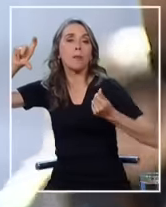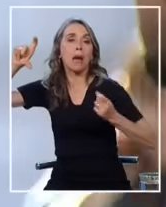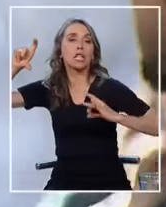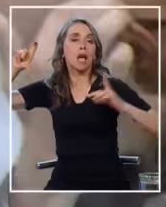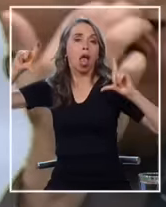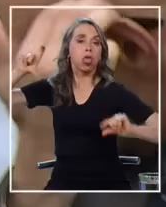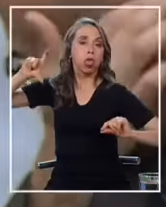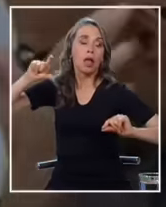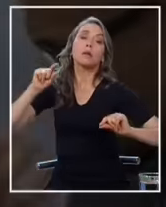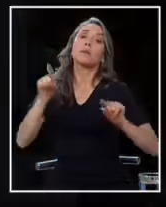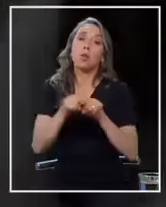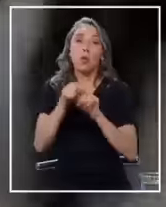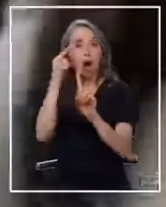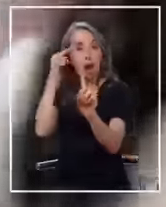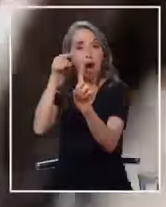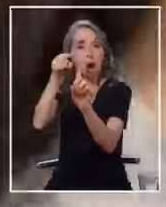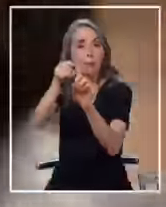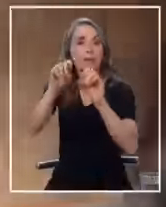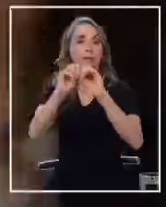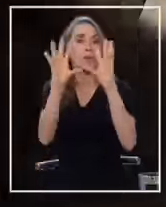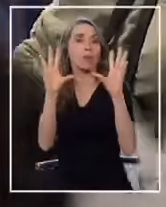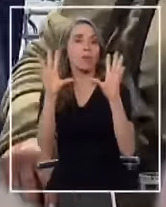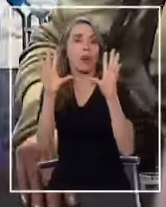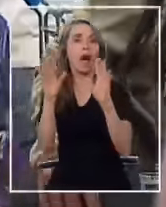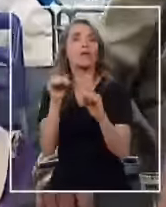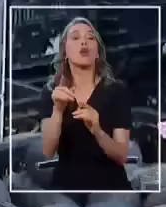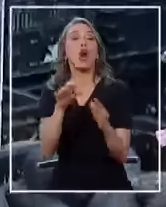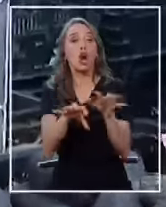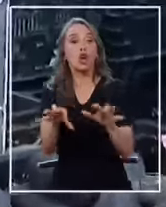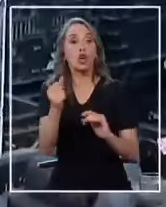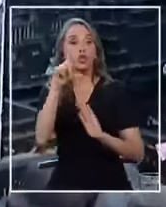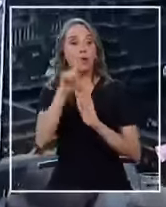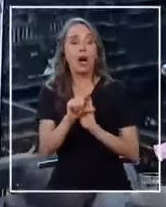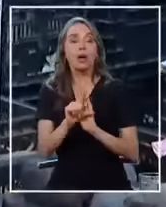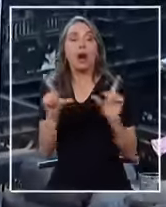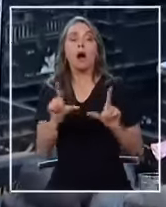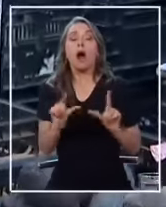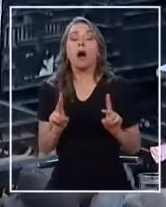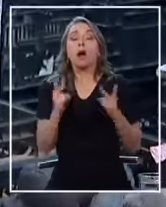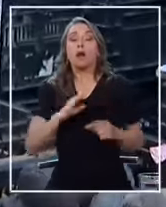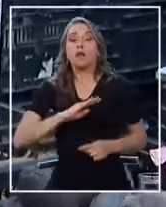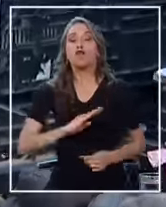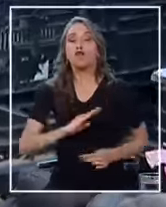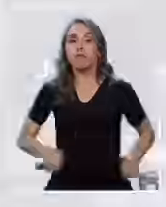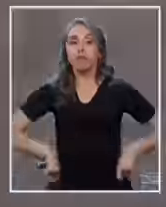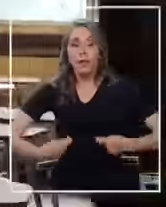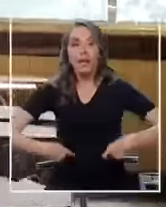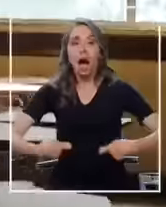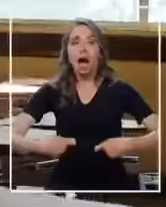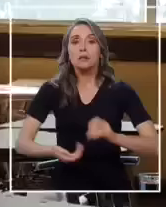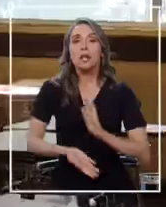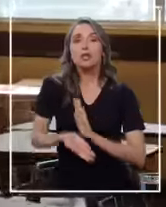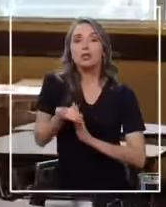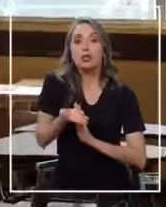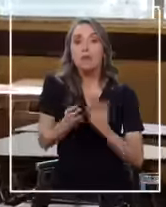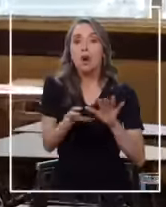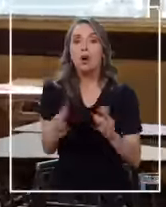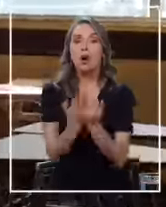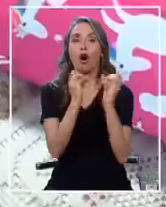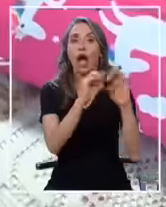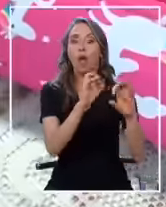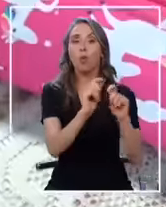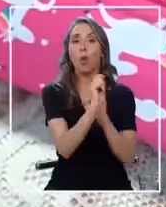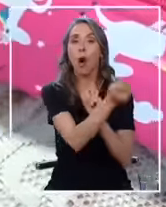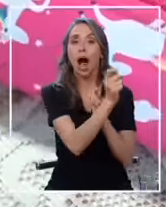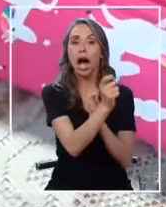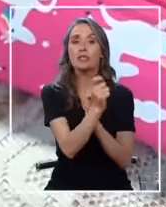la dirección en la que vamos. Y si bien varios productos bajaron dándole un alivio al bolsillo, sí se observaron alzas en los rubros de educación